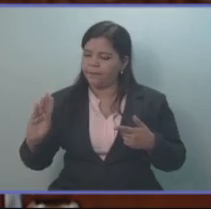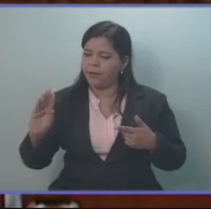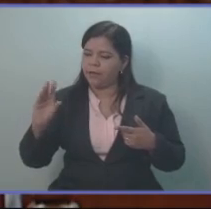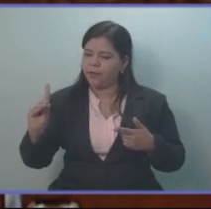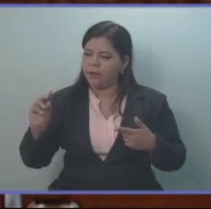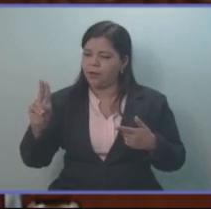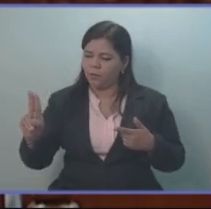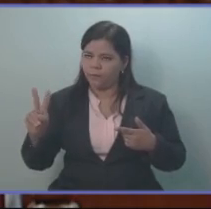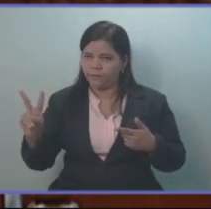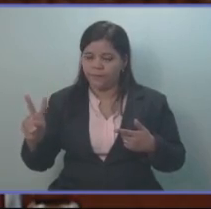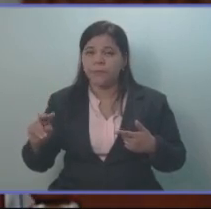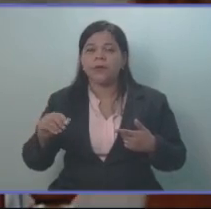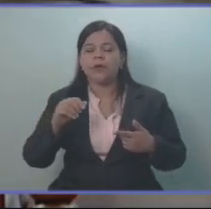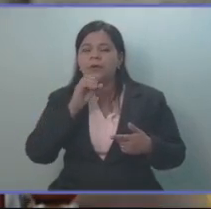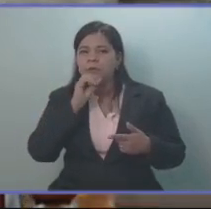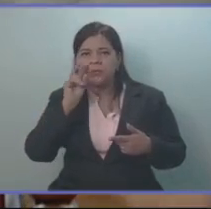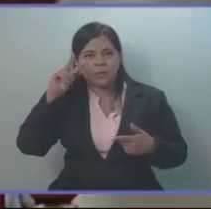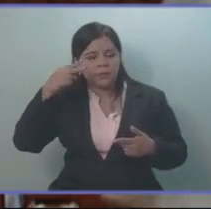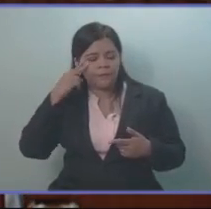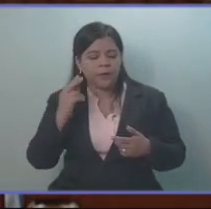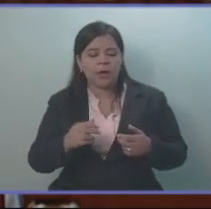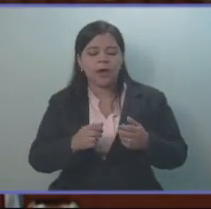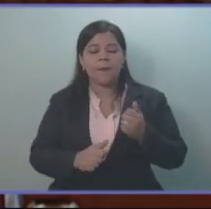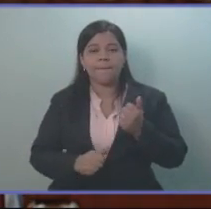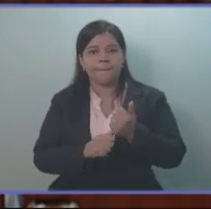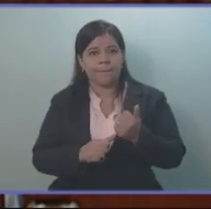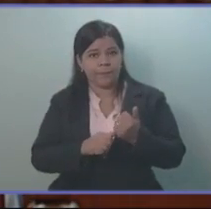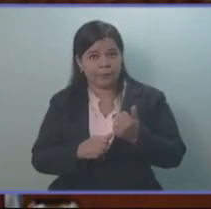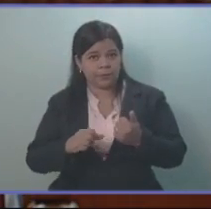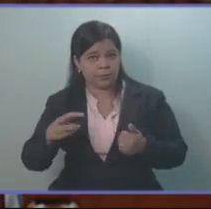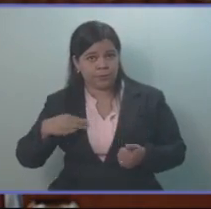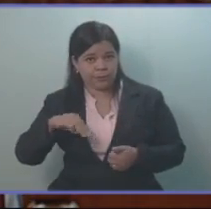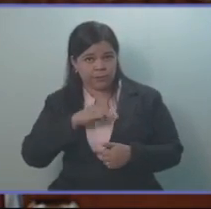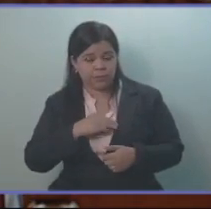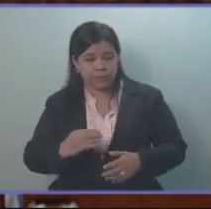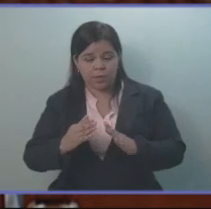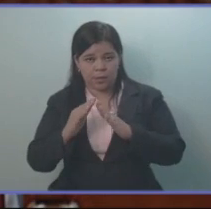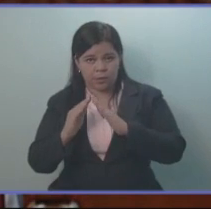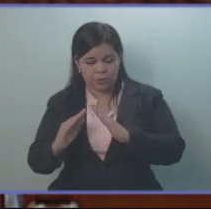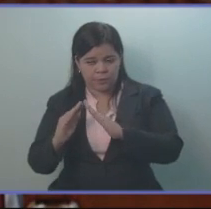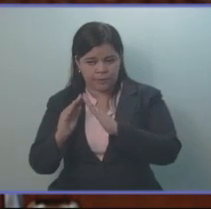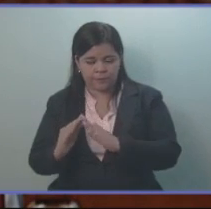MOPTBDU, Viceministerio de Obras Públicas, Transporte y de Vivienda y Desarrollo Urbano.